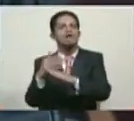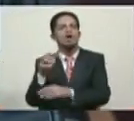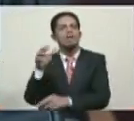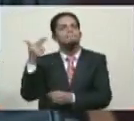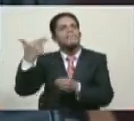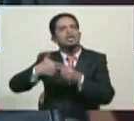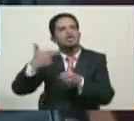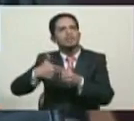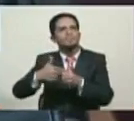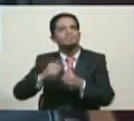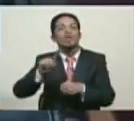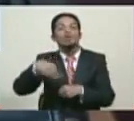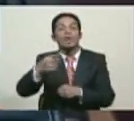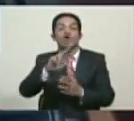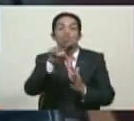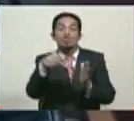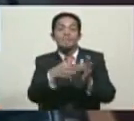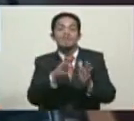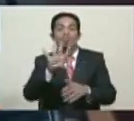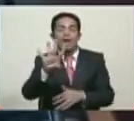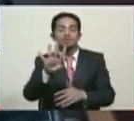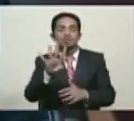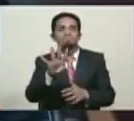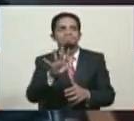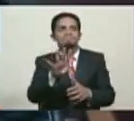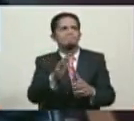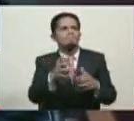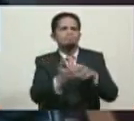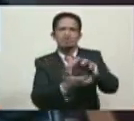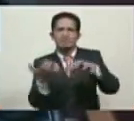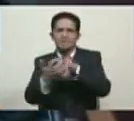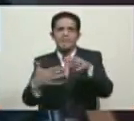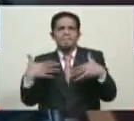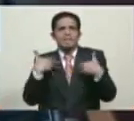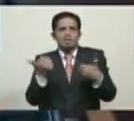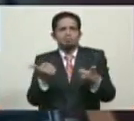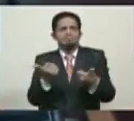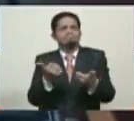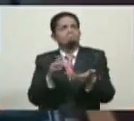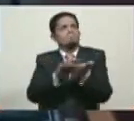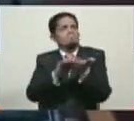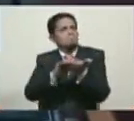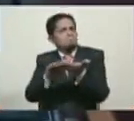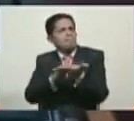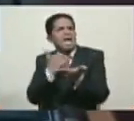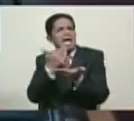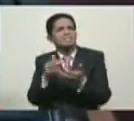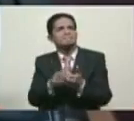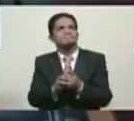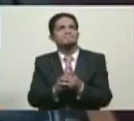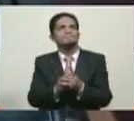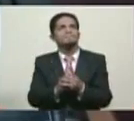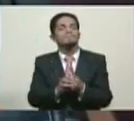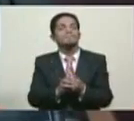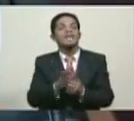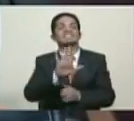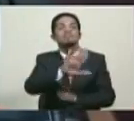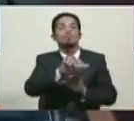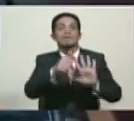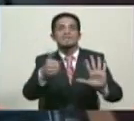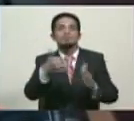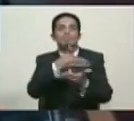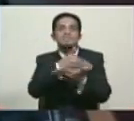el 100% de los problemas de salud estaban resueltos. Se alcanzaron 56 millones de consultas médicas